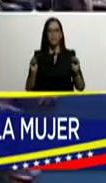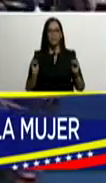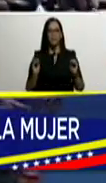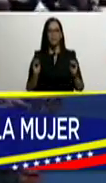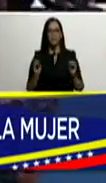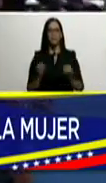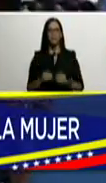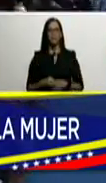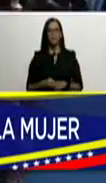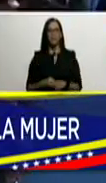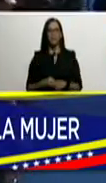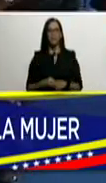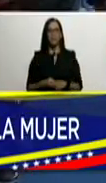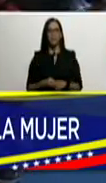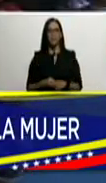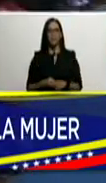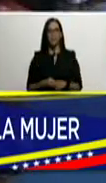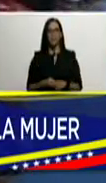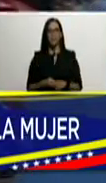alertas.